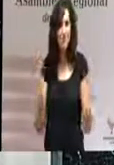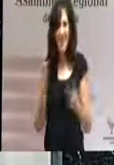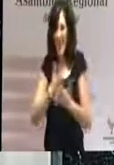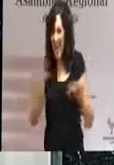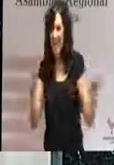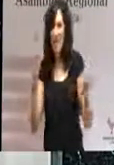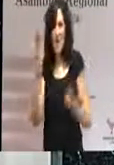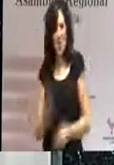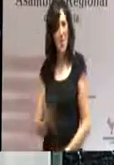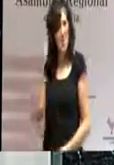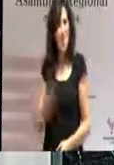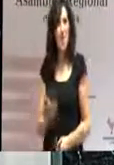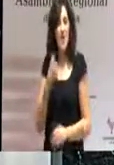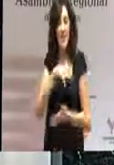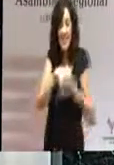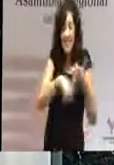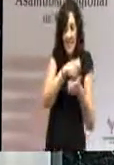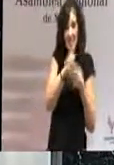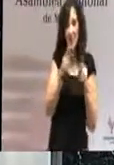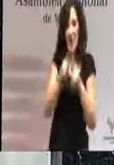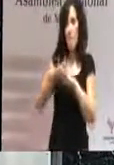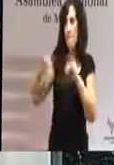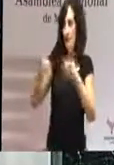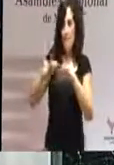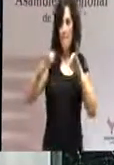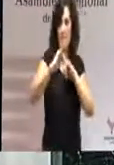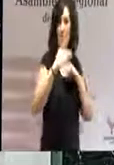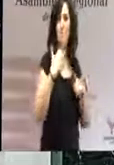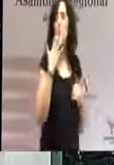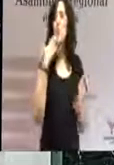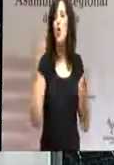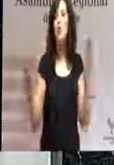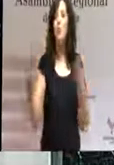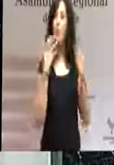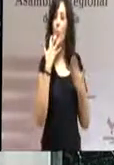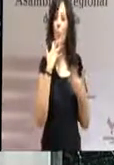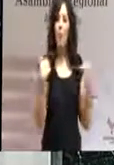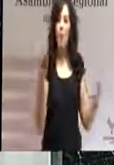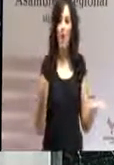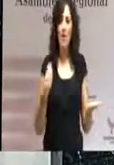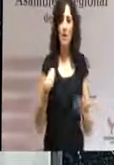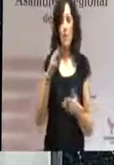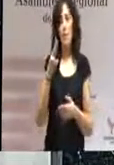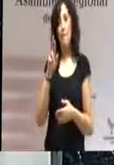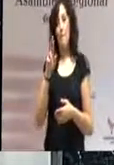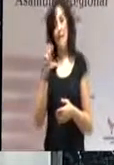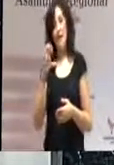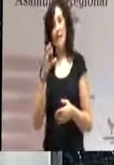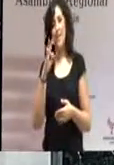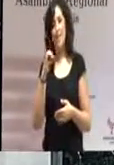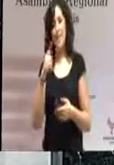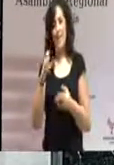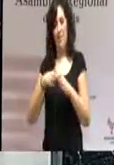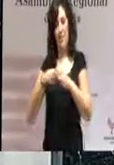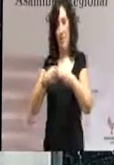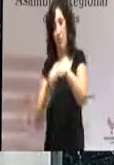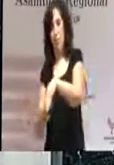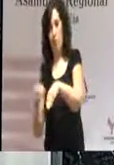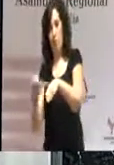desastre equiparable a otros medioambientales que ha habido, como el Prestige. Por lo tanto,